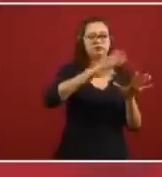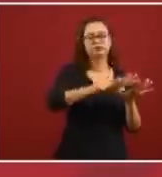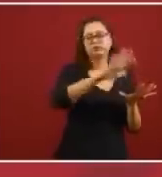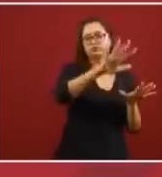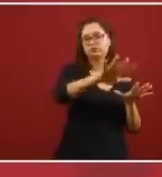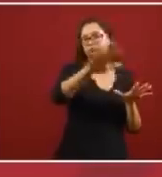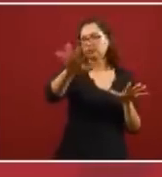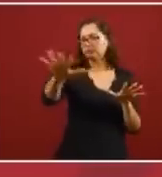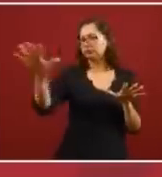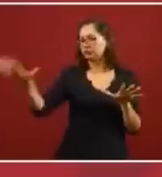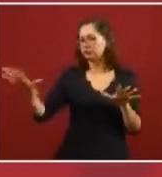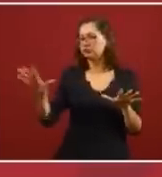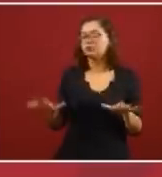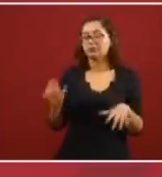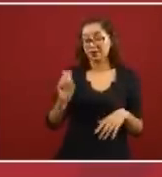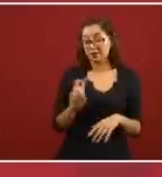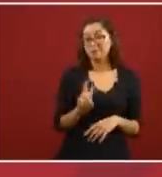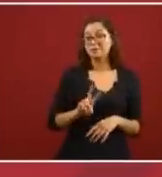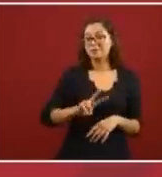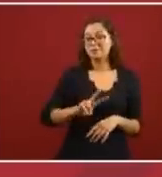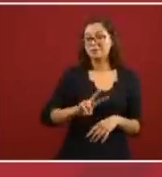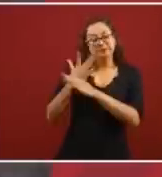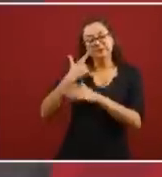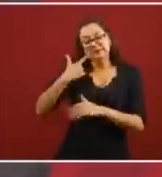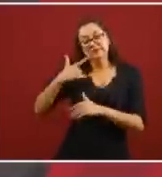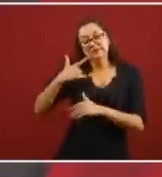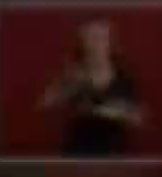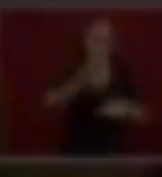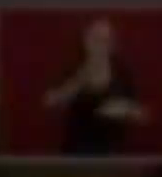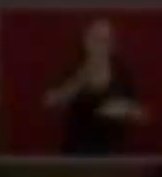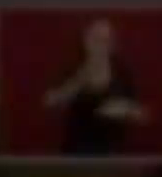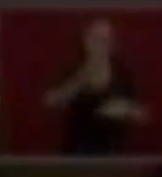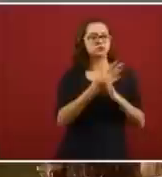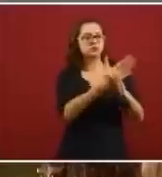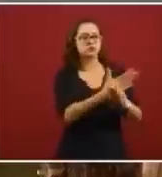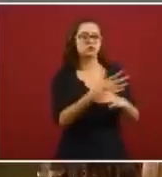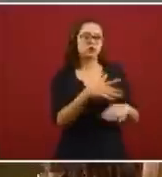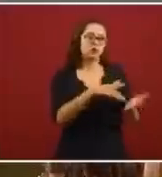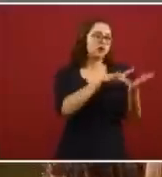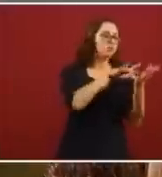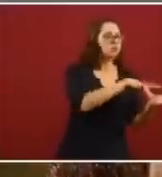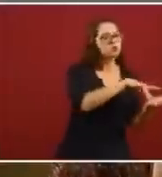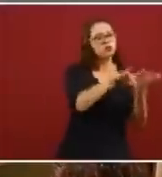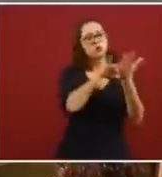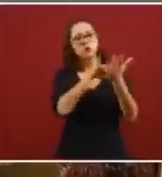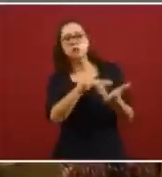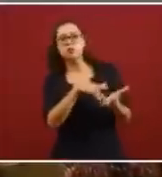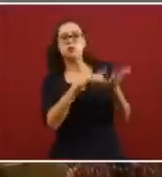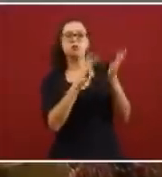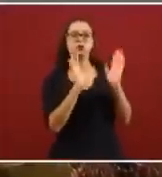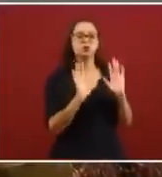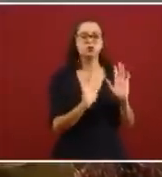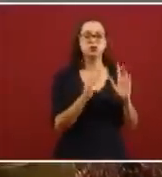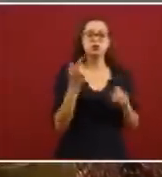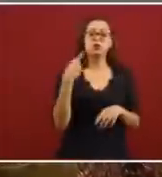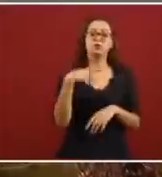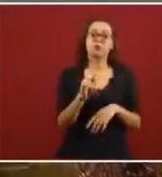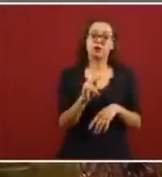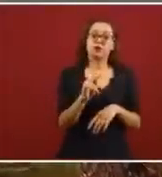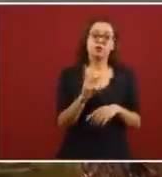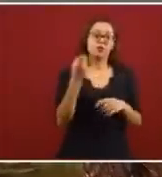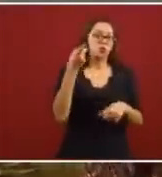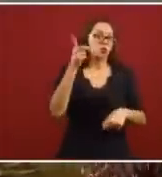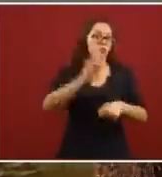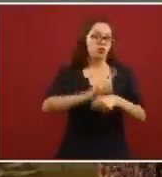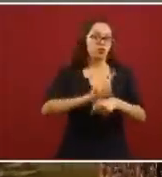Comparte este video para que llegue a más personas. Y pues bueno, comenzamos. Dale like y